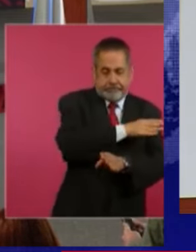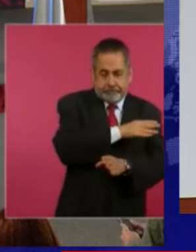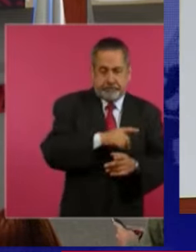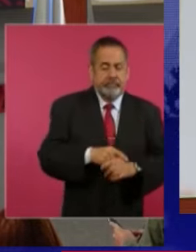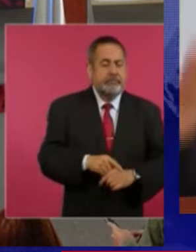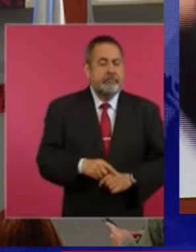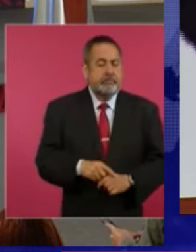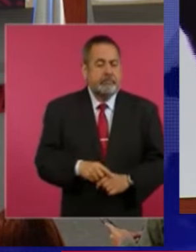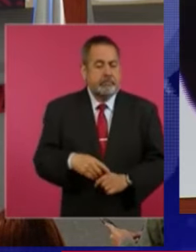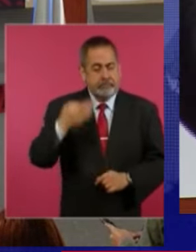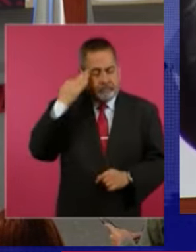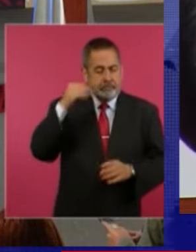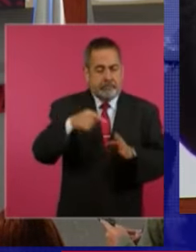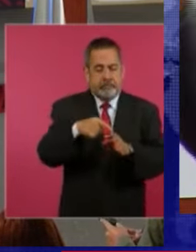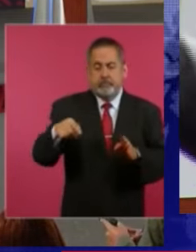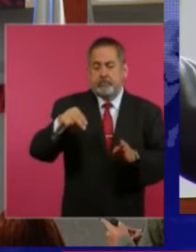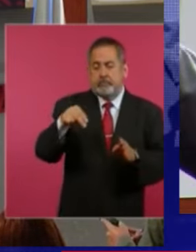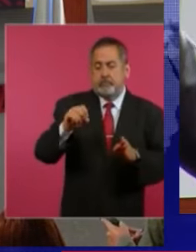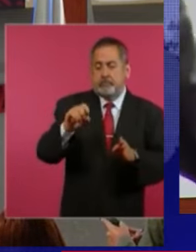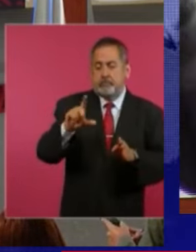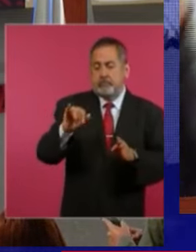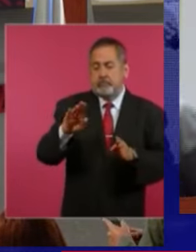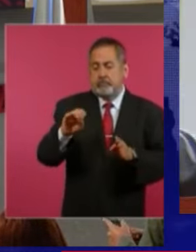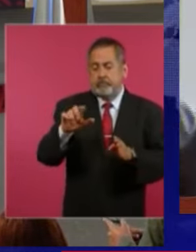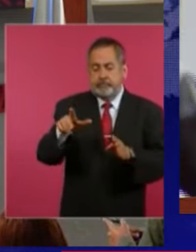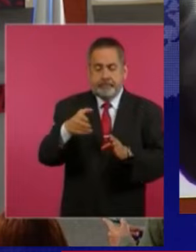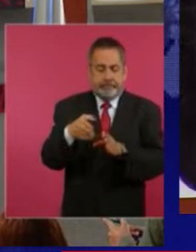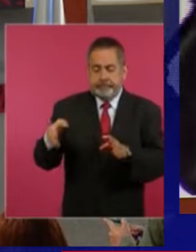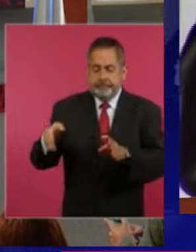que hicieron en el periodo neoliberal.